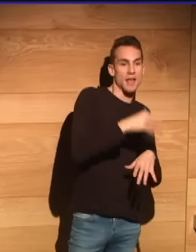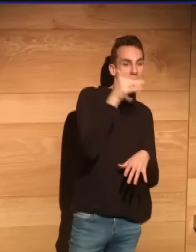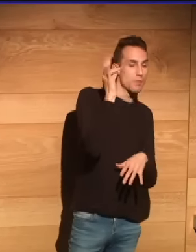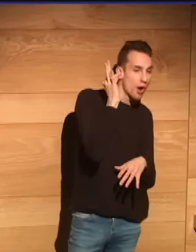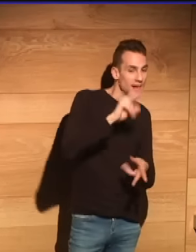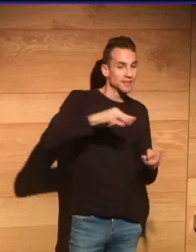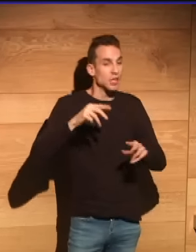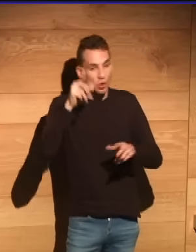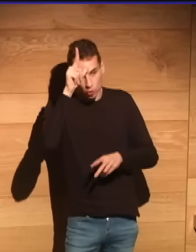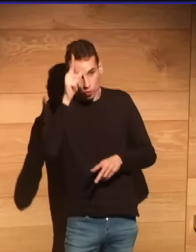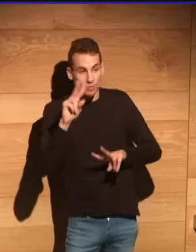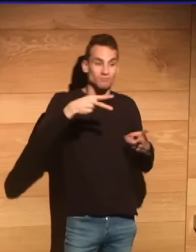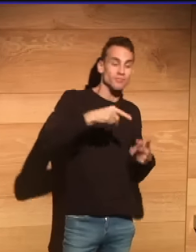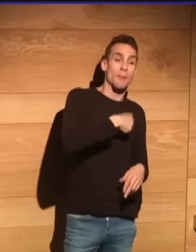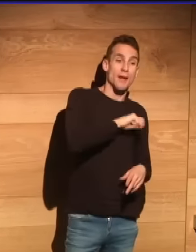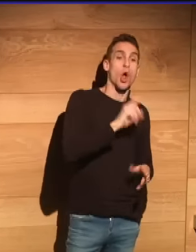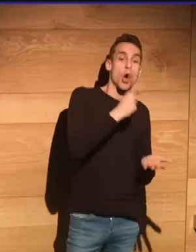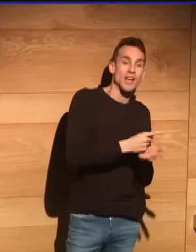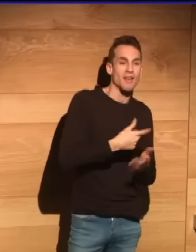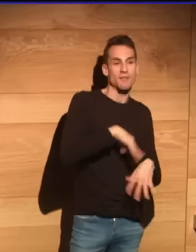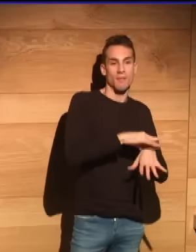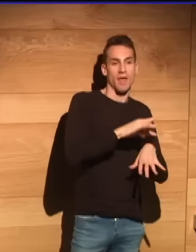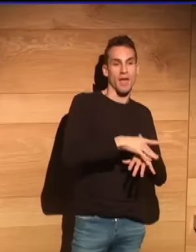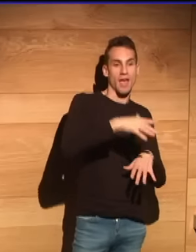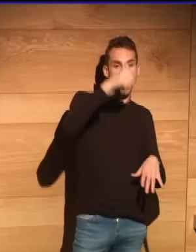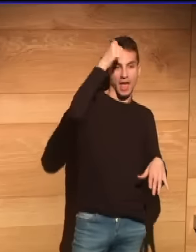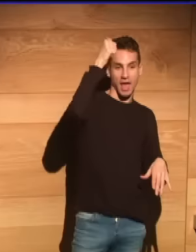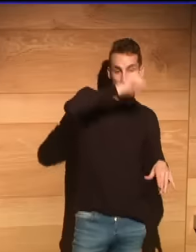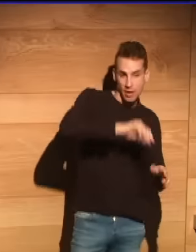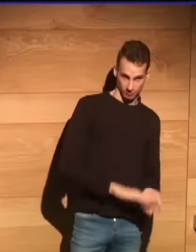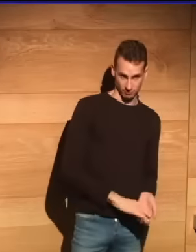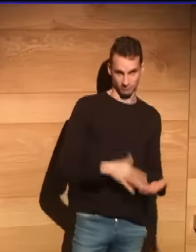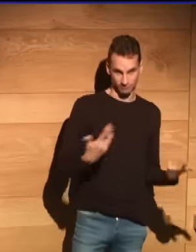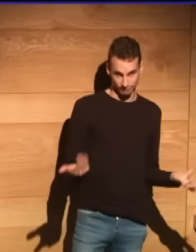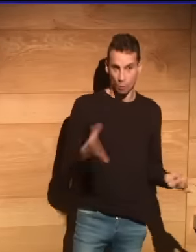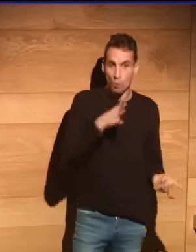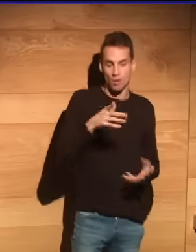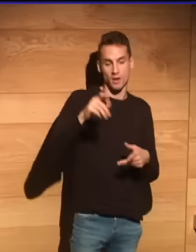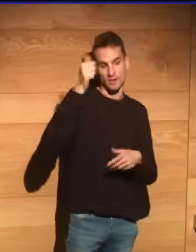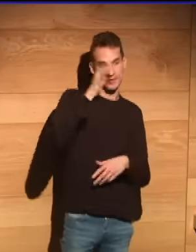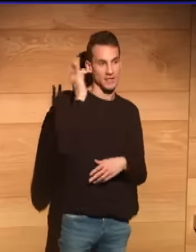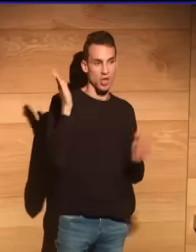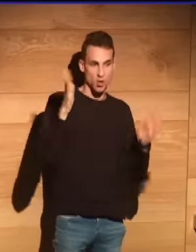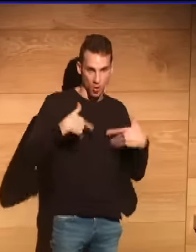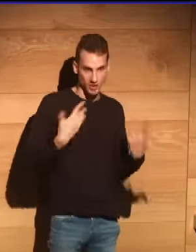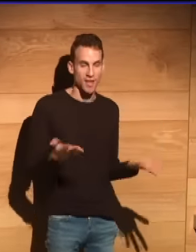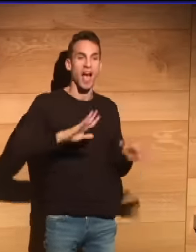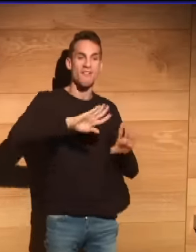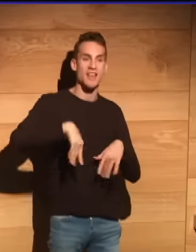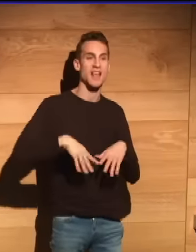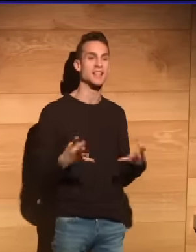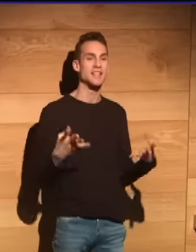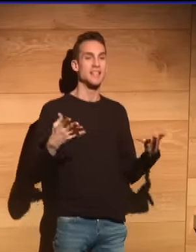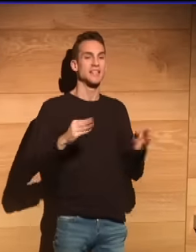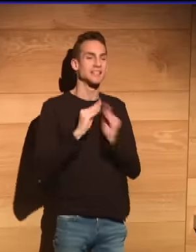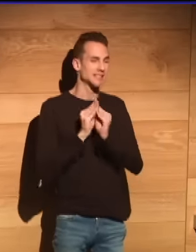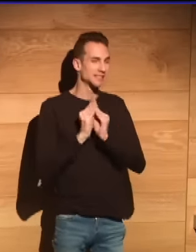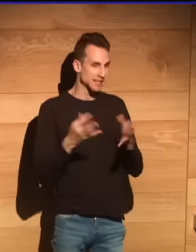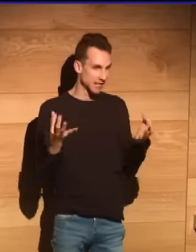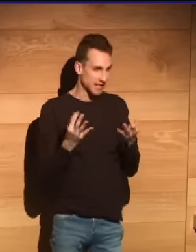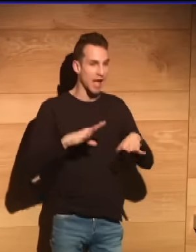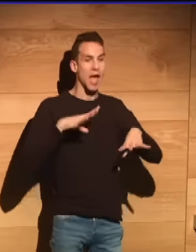Porque lo mismo, porque las tecnologías de procesamiento de lenguaje natural son redes de conexiones que buscan